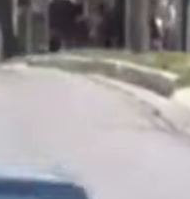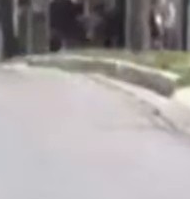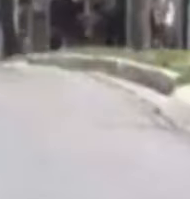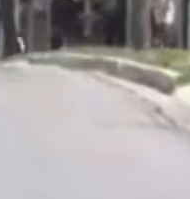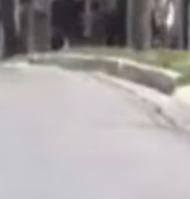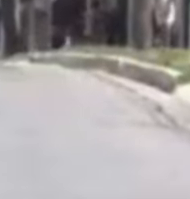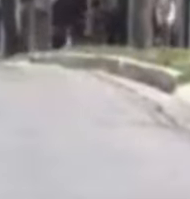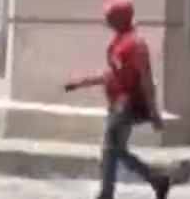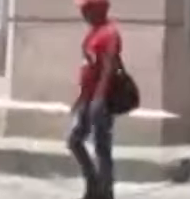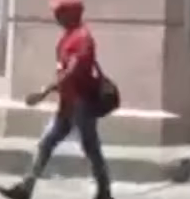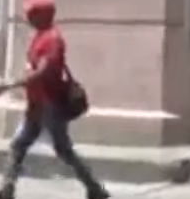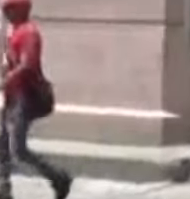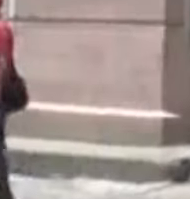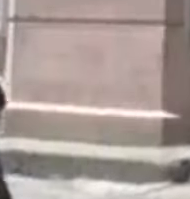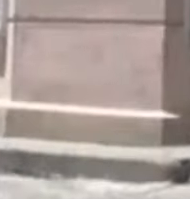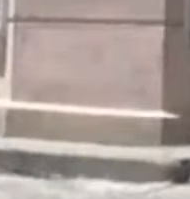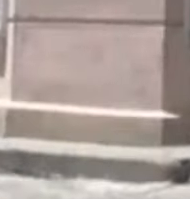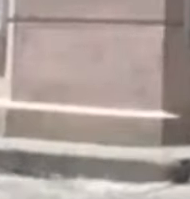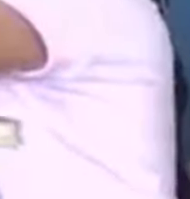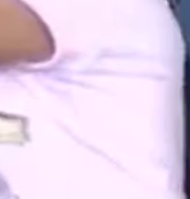alegría para mi